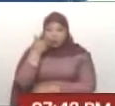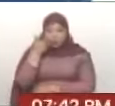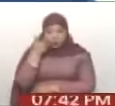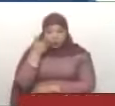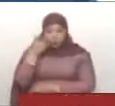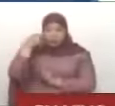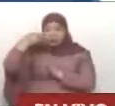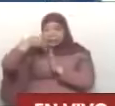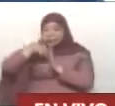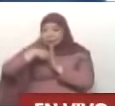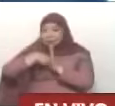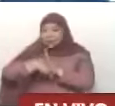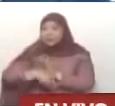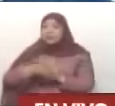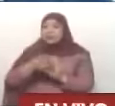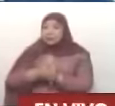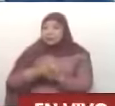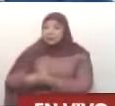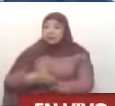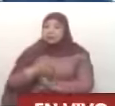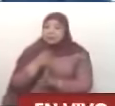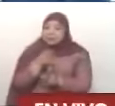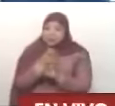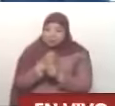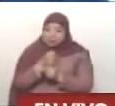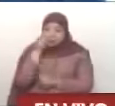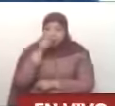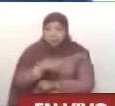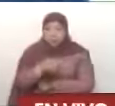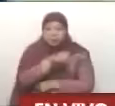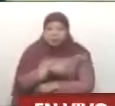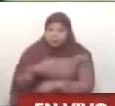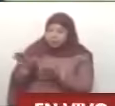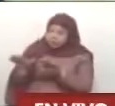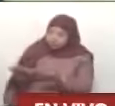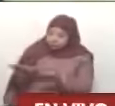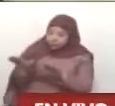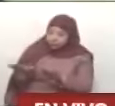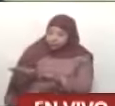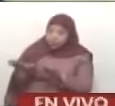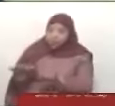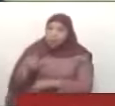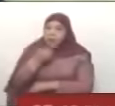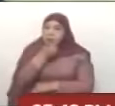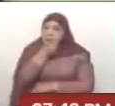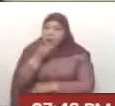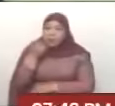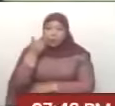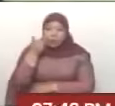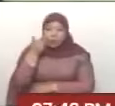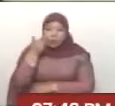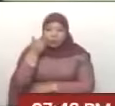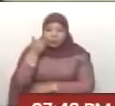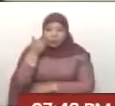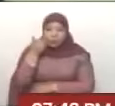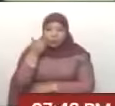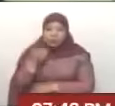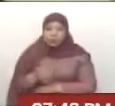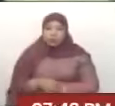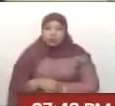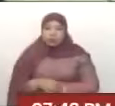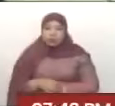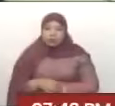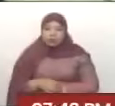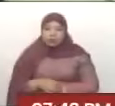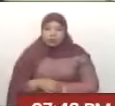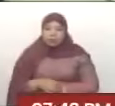de profunda compromiso espiritual del pueblo musulmán. Incluso hacen ayuno. Yo no sé, en Palestina